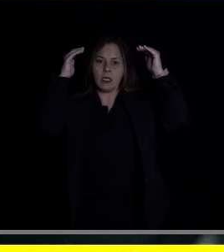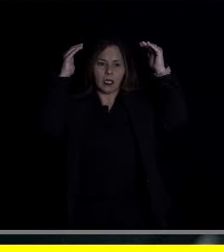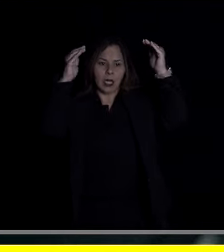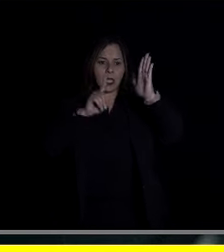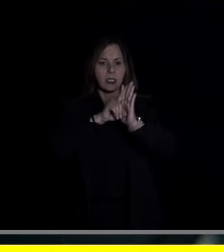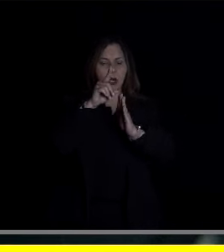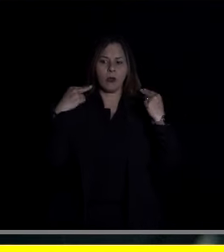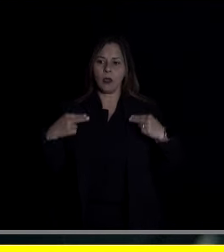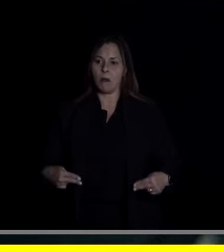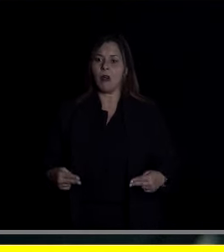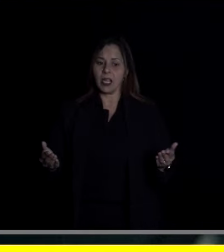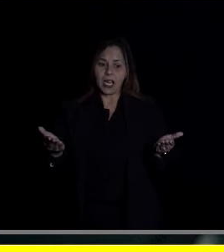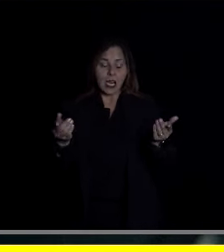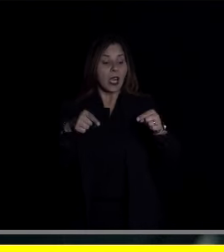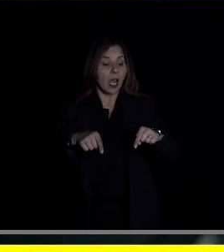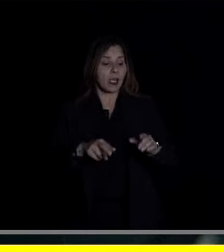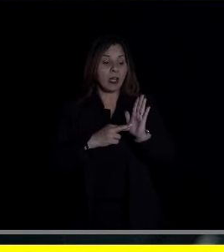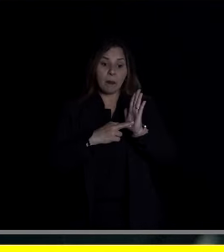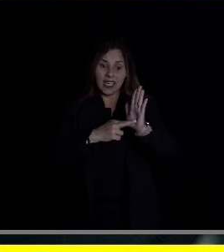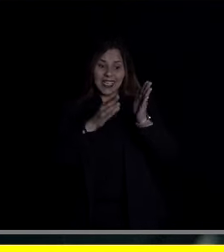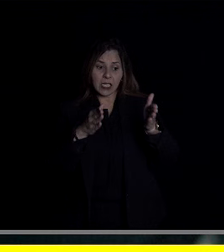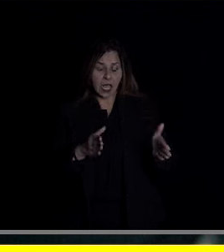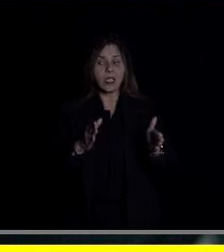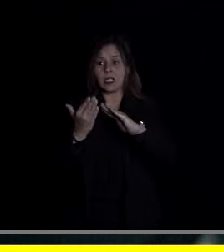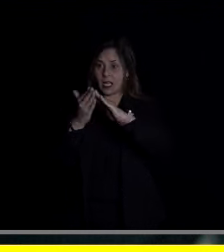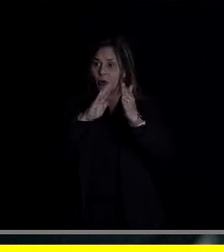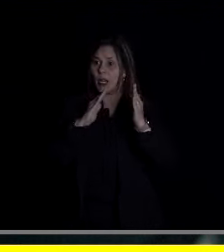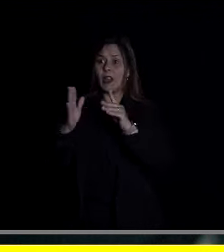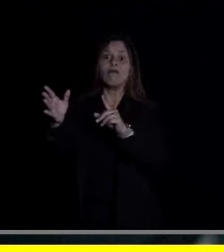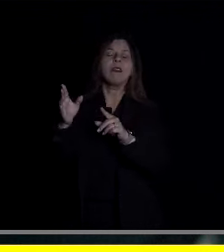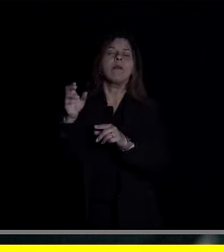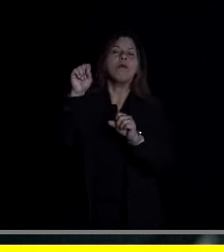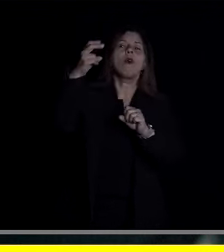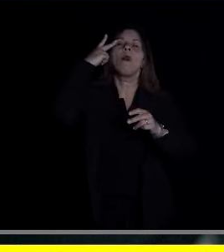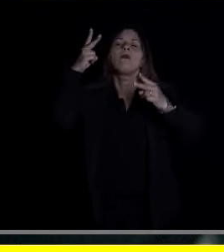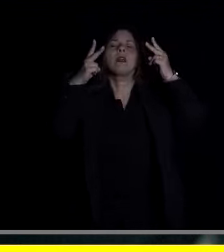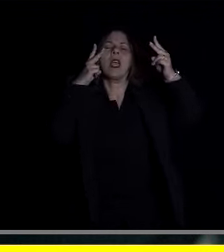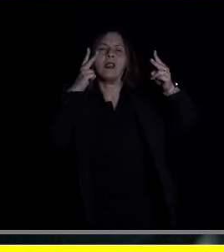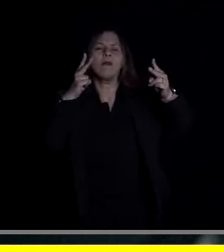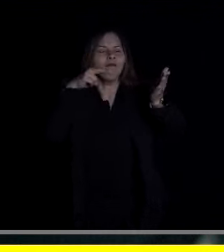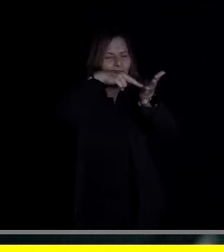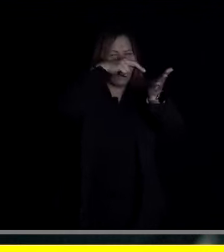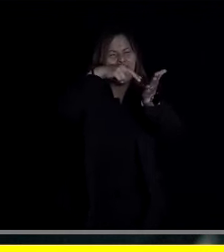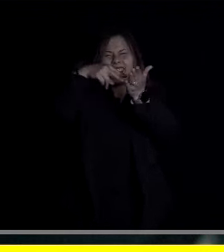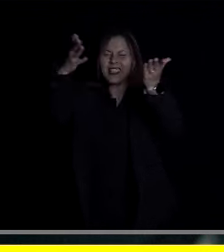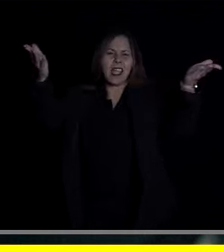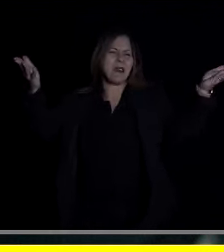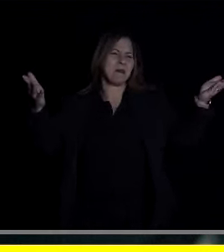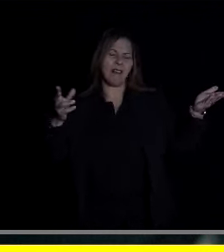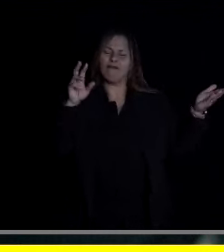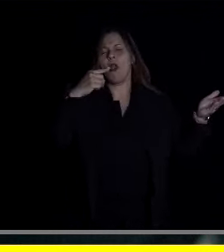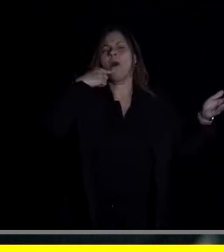representantes de las comunidades y los alcanzo a ver a muchos de ellos pónganse de pie. No lo